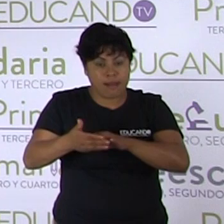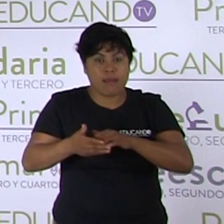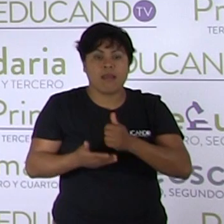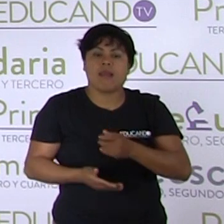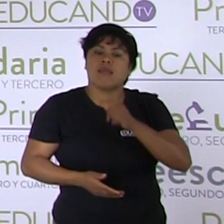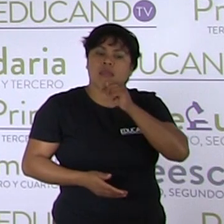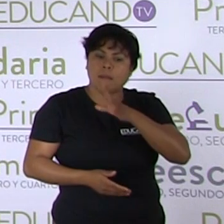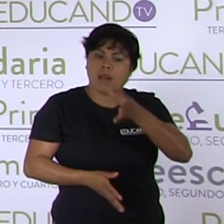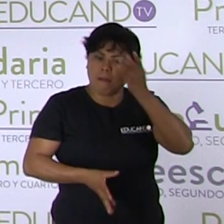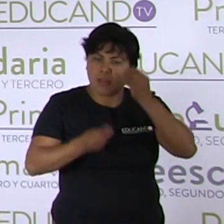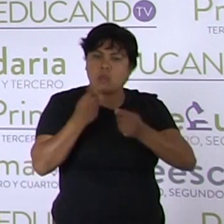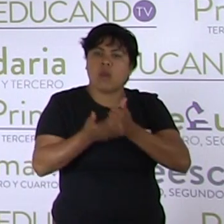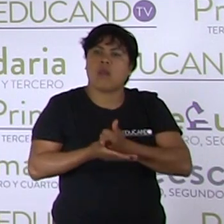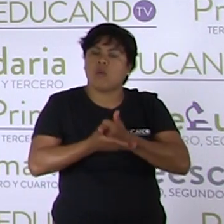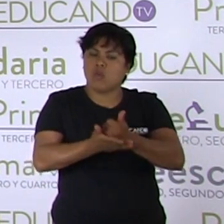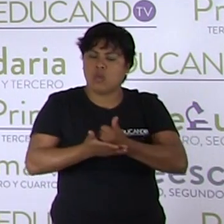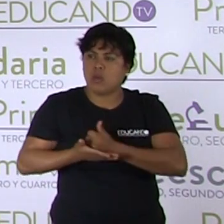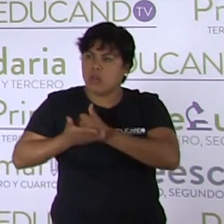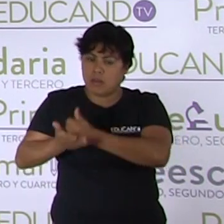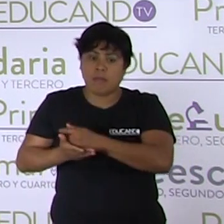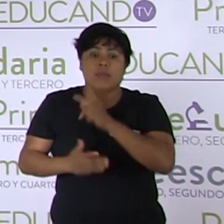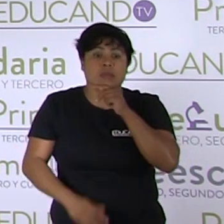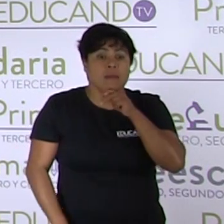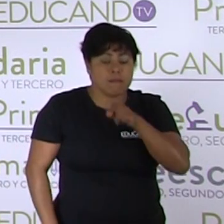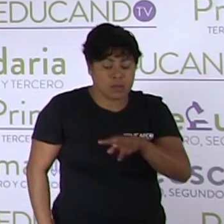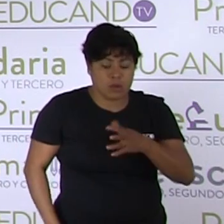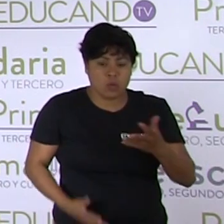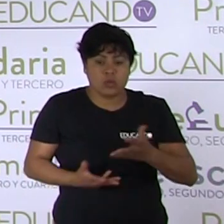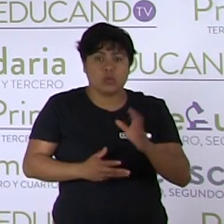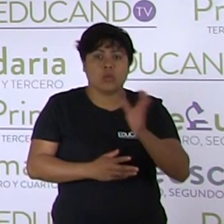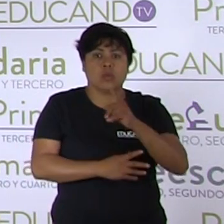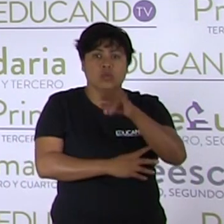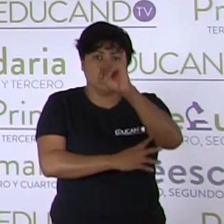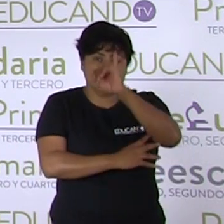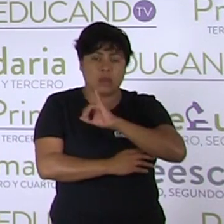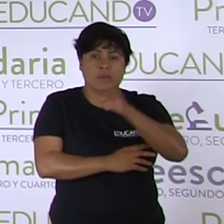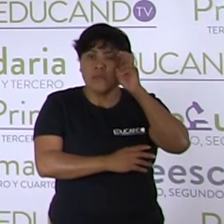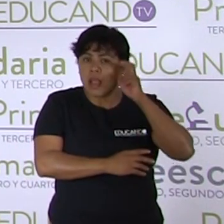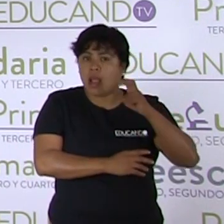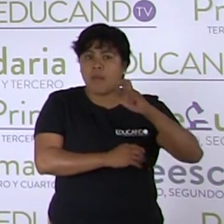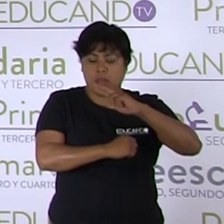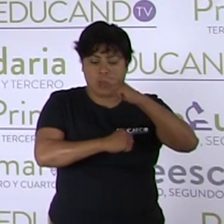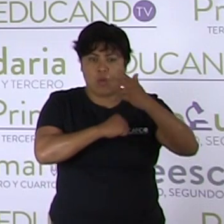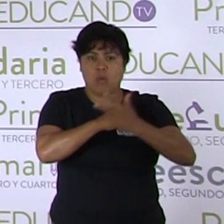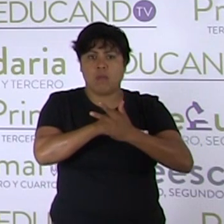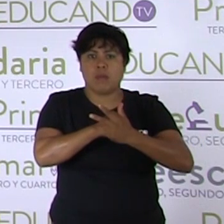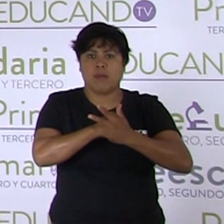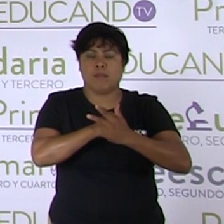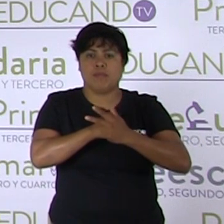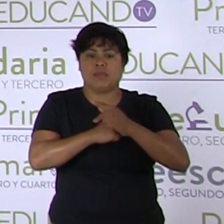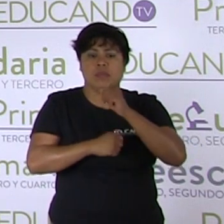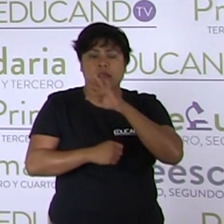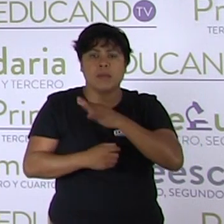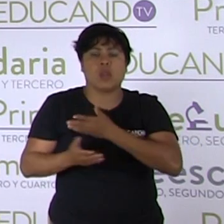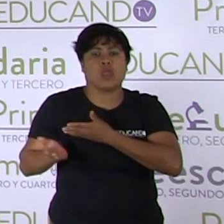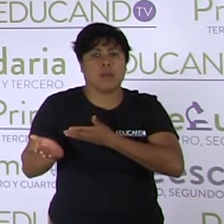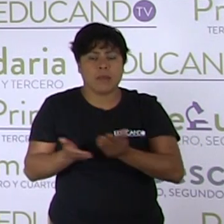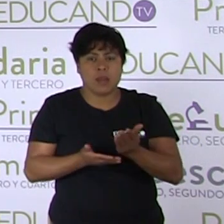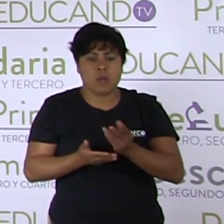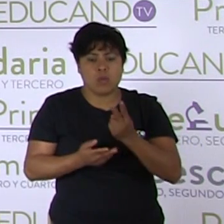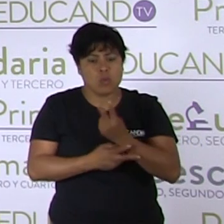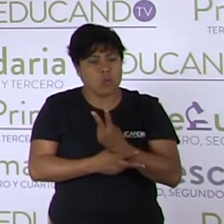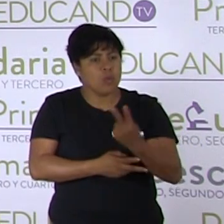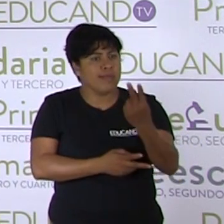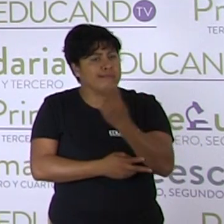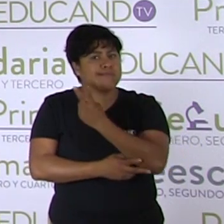servir. Y también lo hizo que cuando sus patrones viajaron a Europa, lo llevaron consigo,